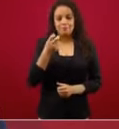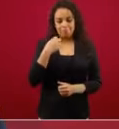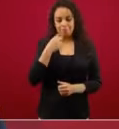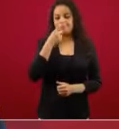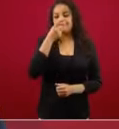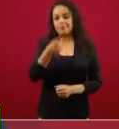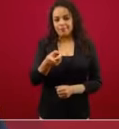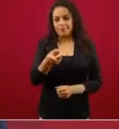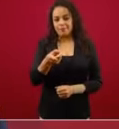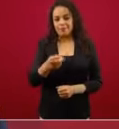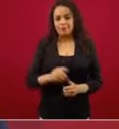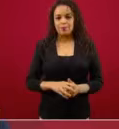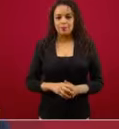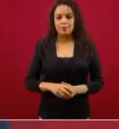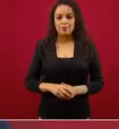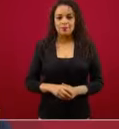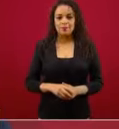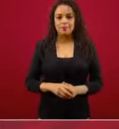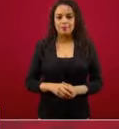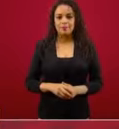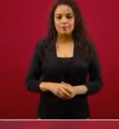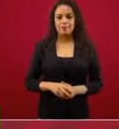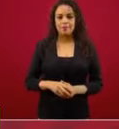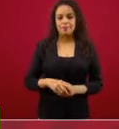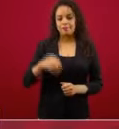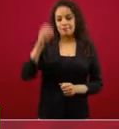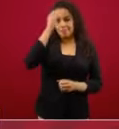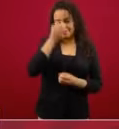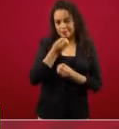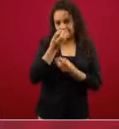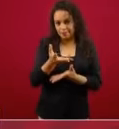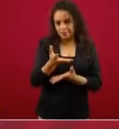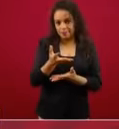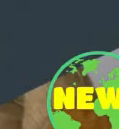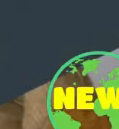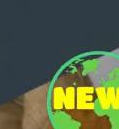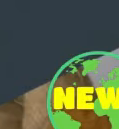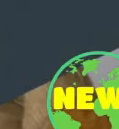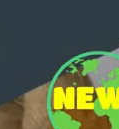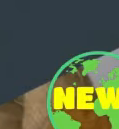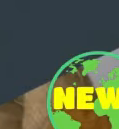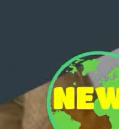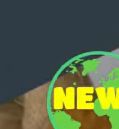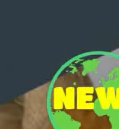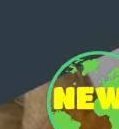sí. Si estamos buscando siempre proteger a la gente.